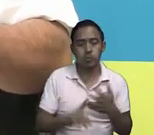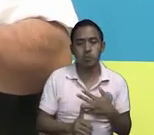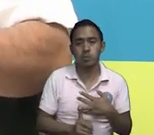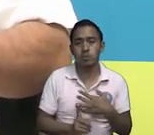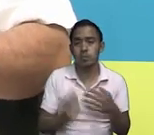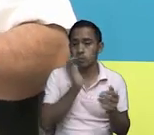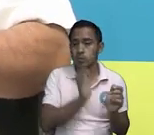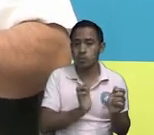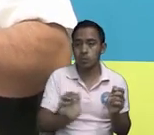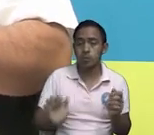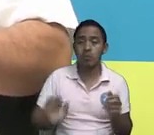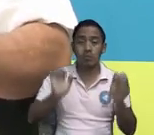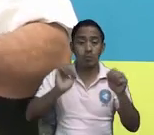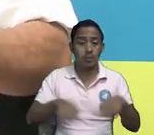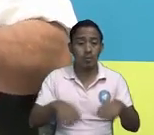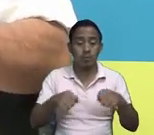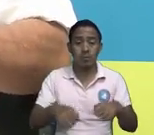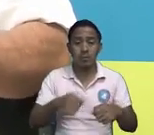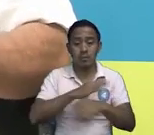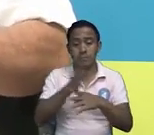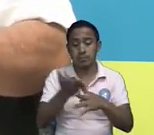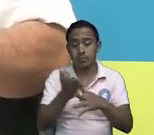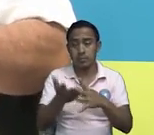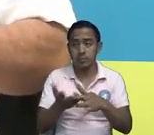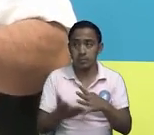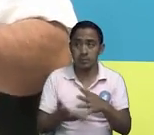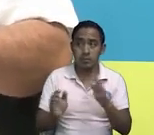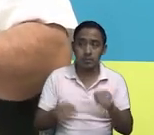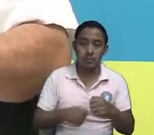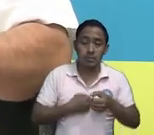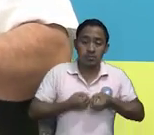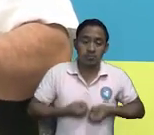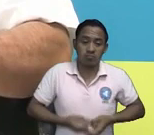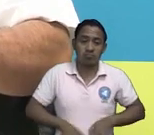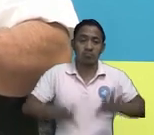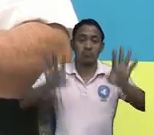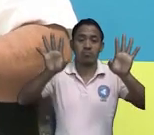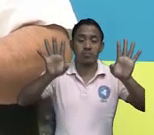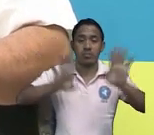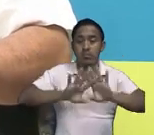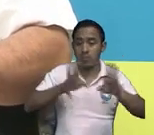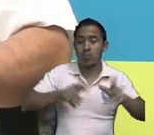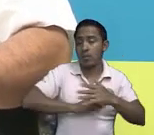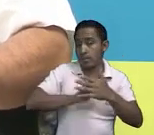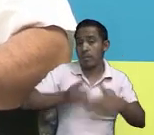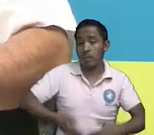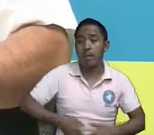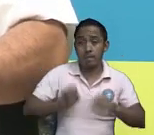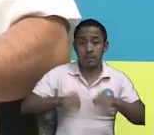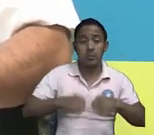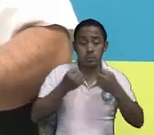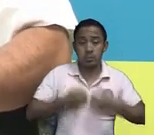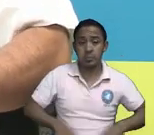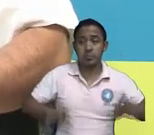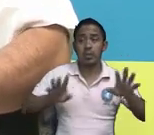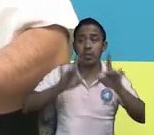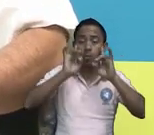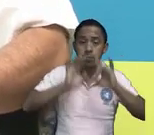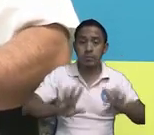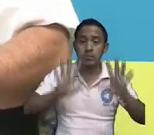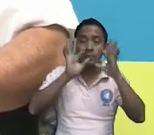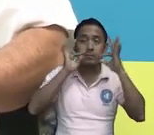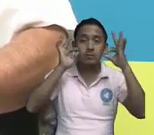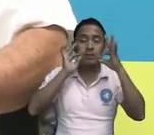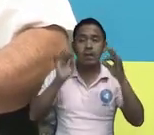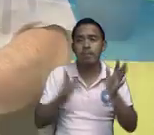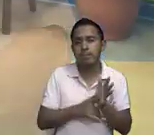Y el niño puede, incluso si en las primeras etapas del embarazo, podría causar hasta un aborto en la mujer embarazada. Hay que tener cuidado con los gatos. Entonces, también sí.